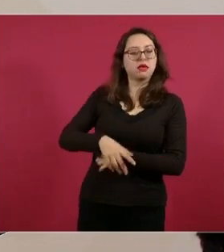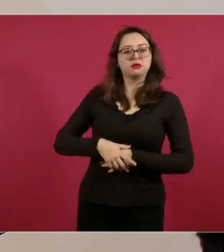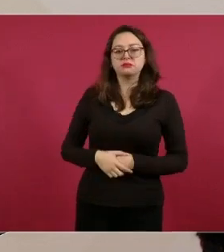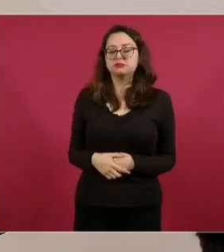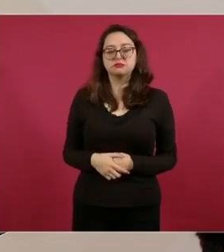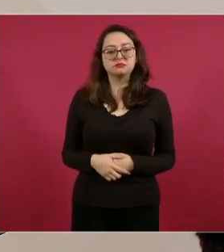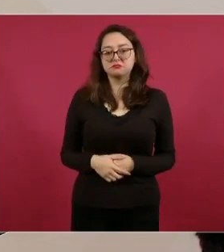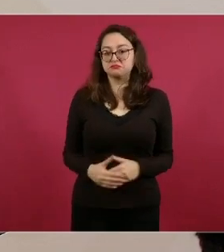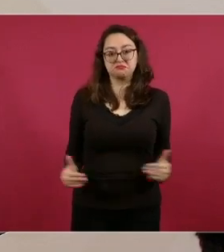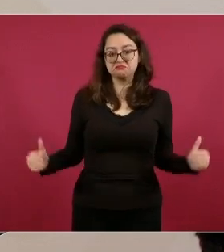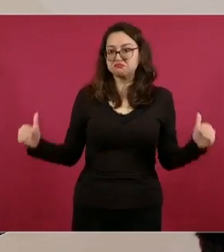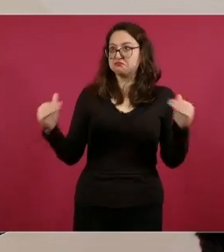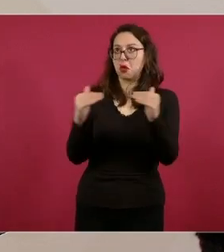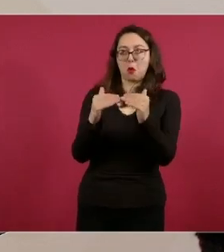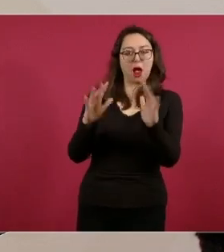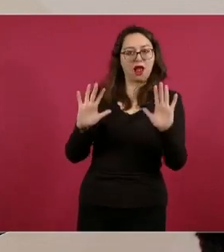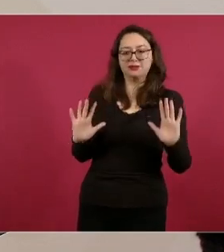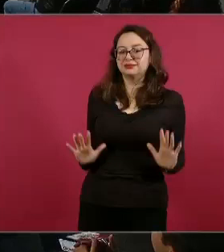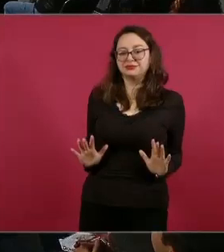Y ya. Entonces,